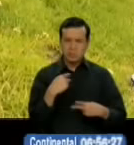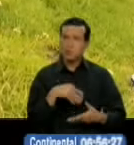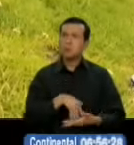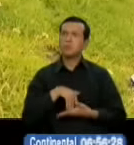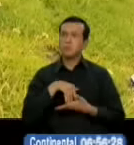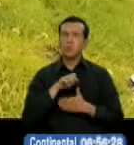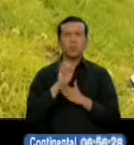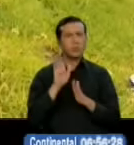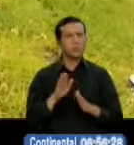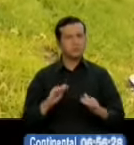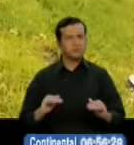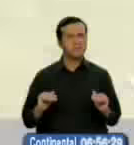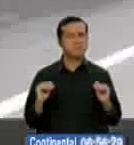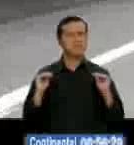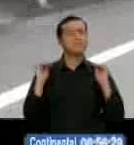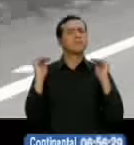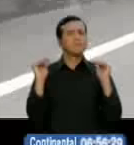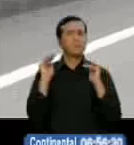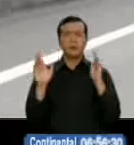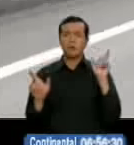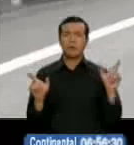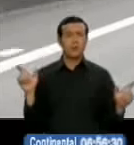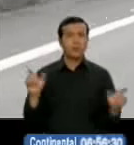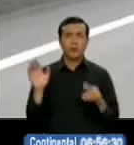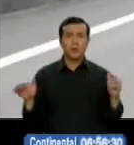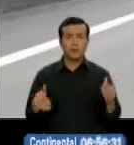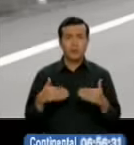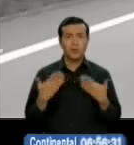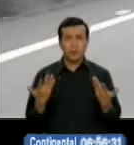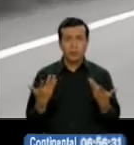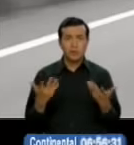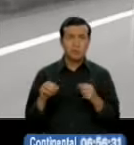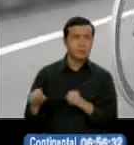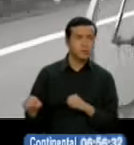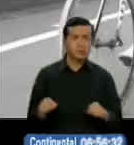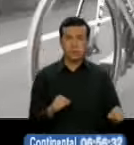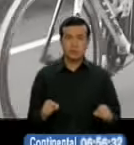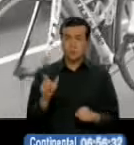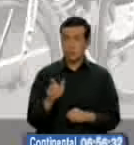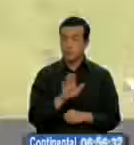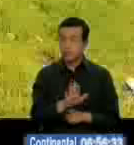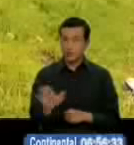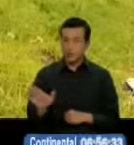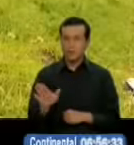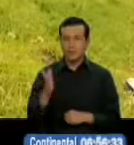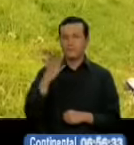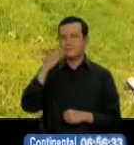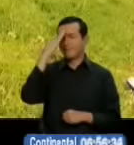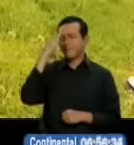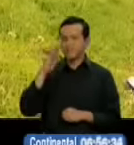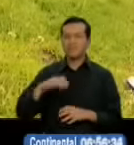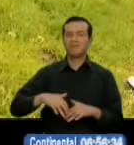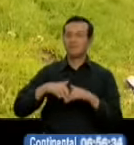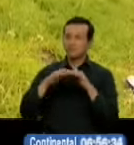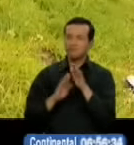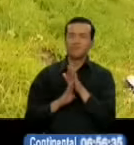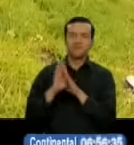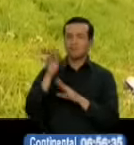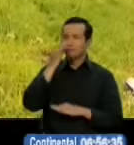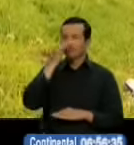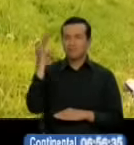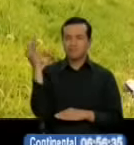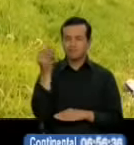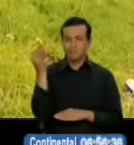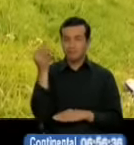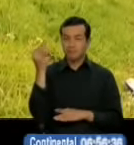los ecuatorianos y todas las personas que sufrieron este terremoto. Sabemos que van a salir adelante y